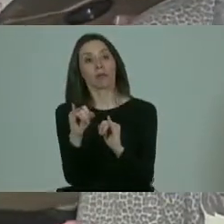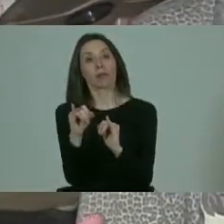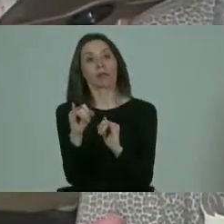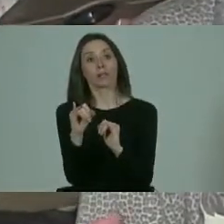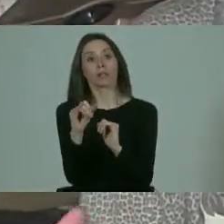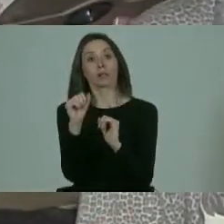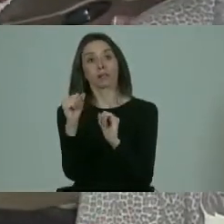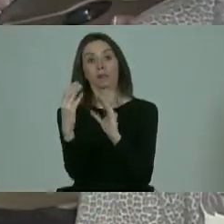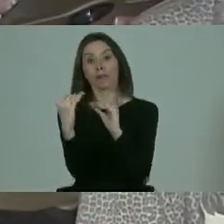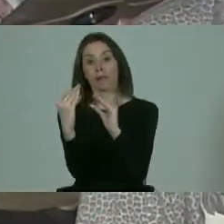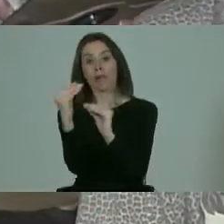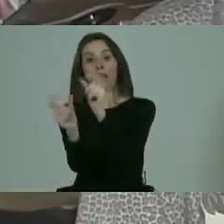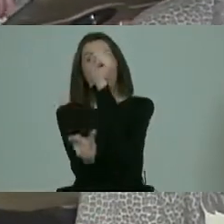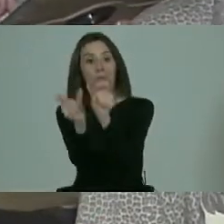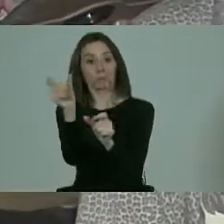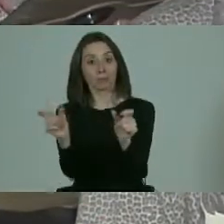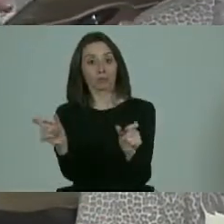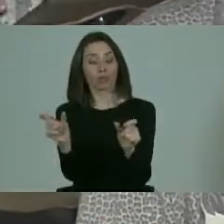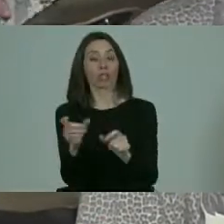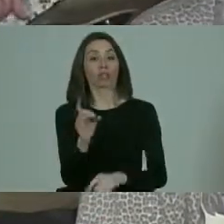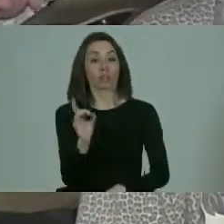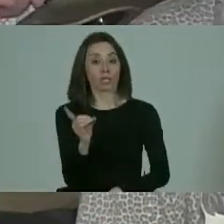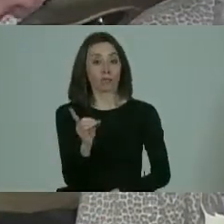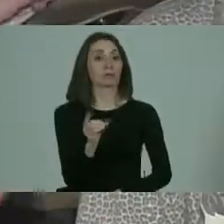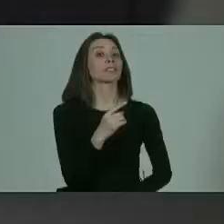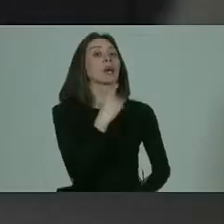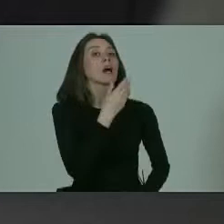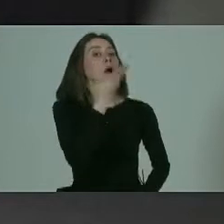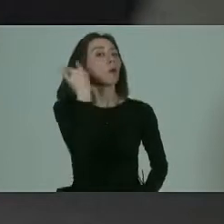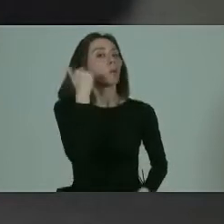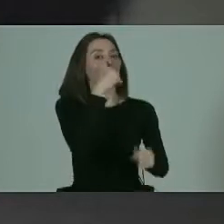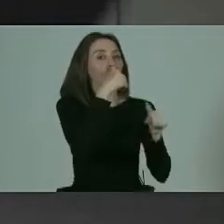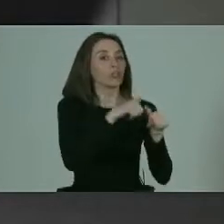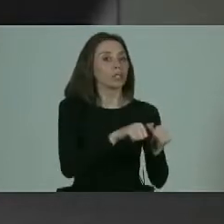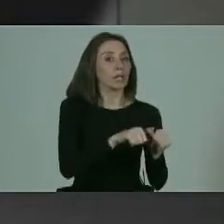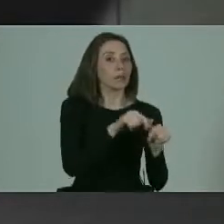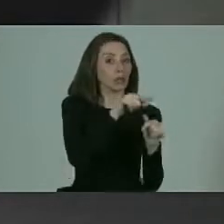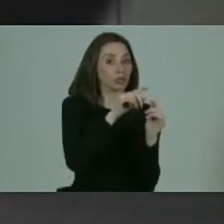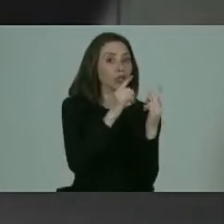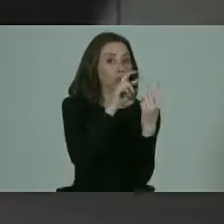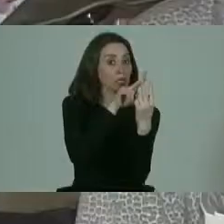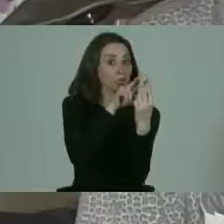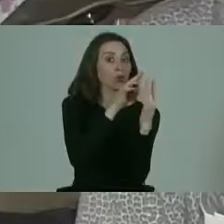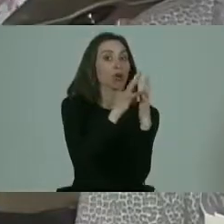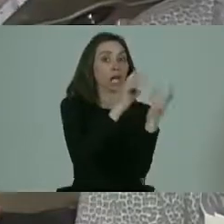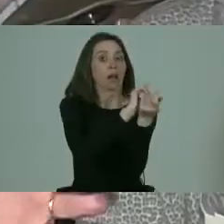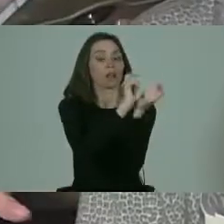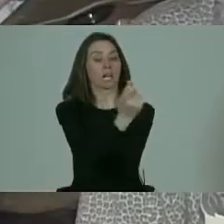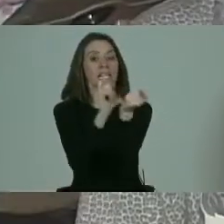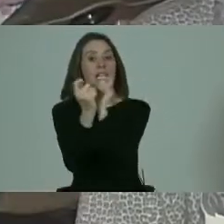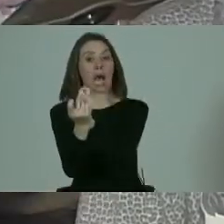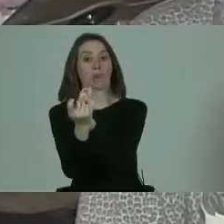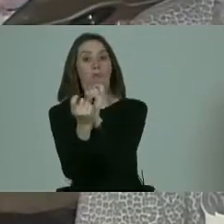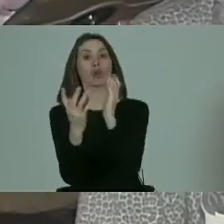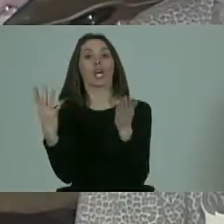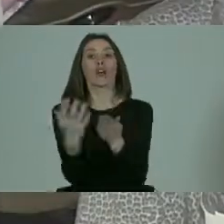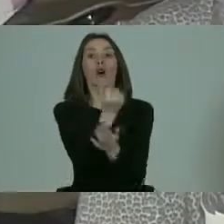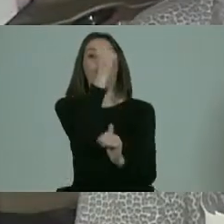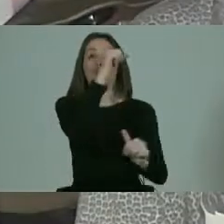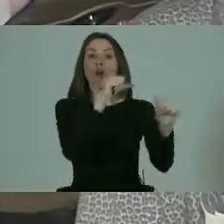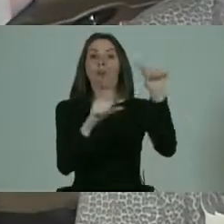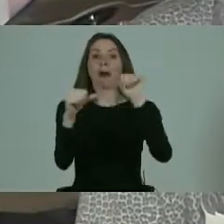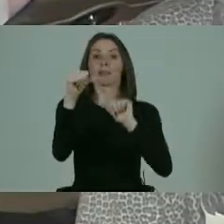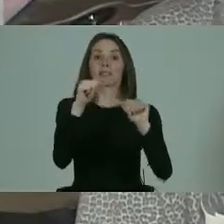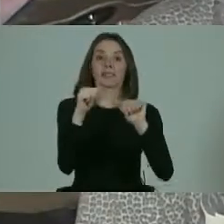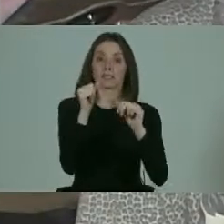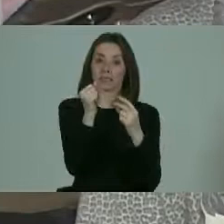con discapacidades desde hace esos son los dos grandes cambios diría yo de la ciencia que uno puede